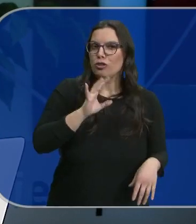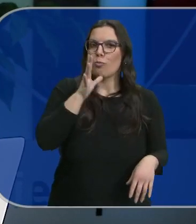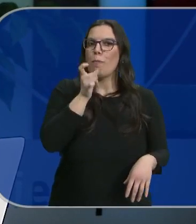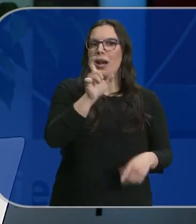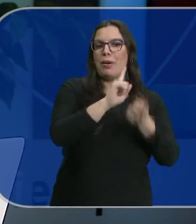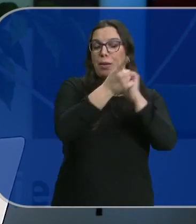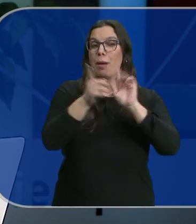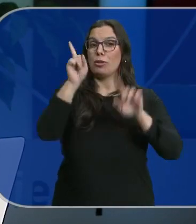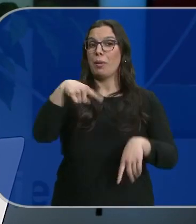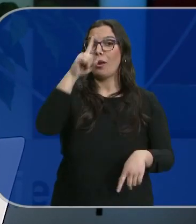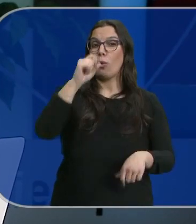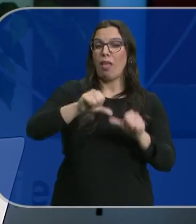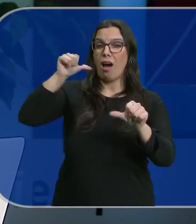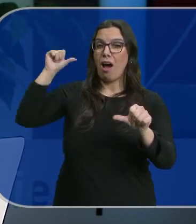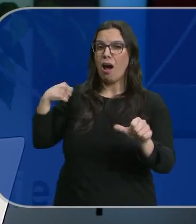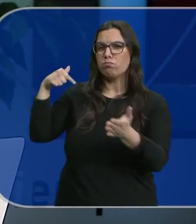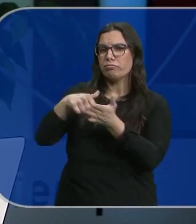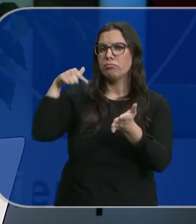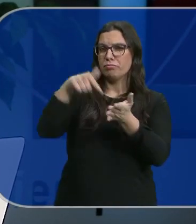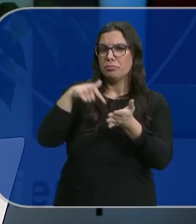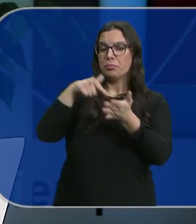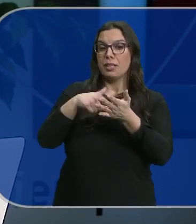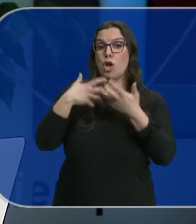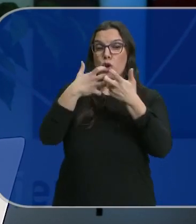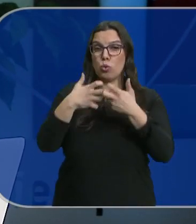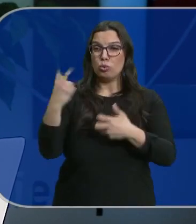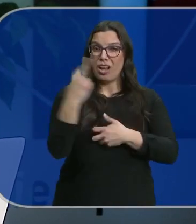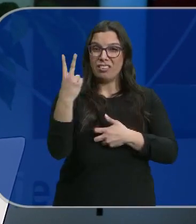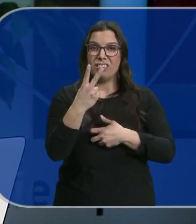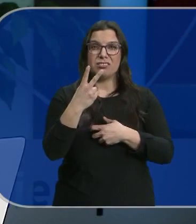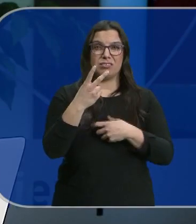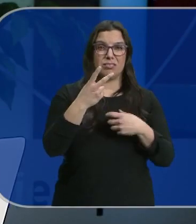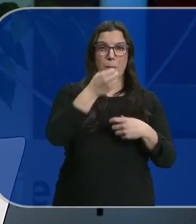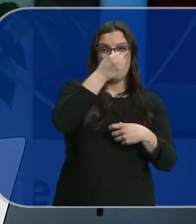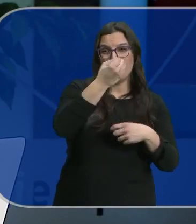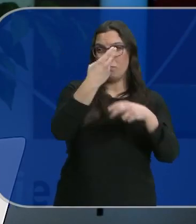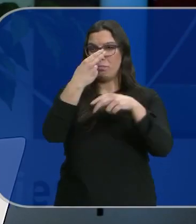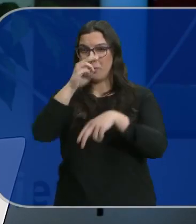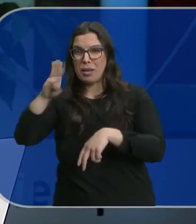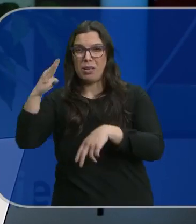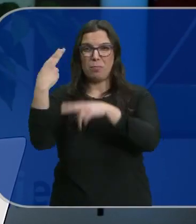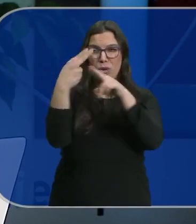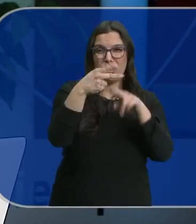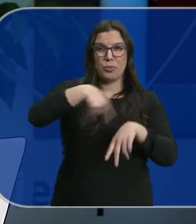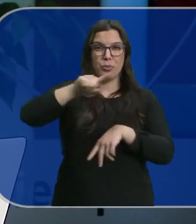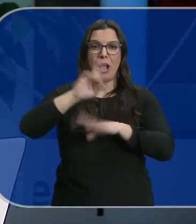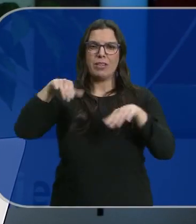que esta era una reivindicación histórica y reconocen que las luchas entre partidos han podido retrasar este cambio más de lo